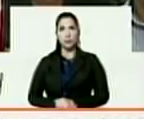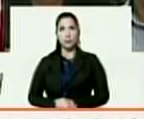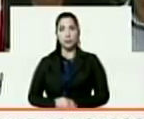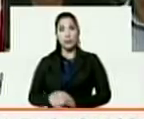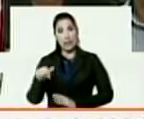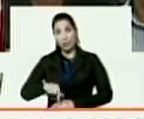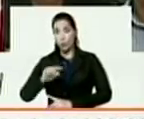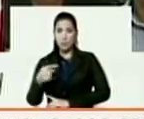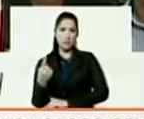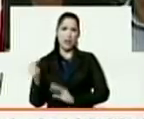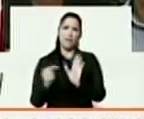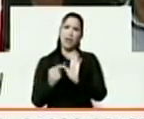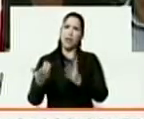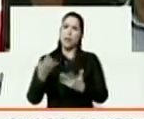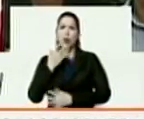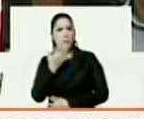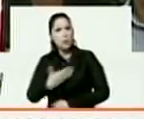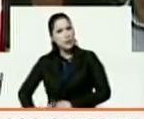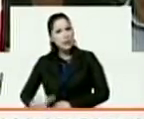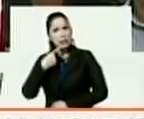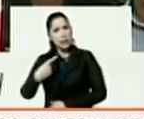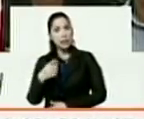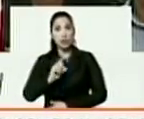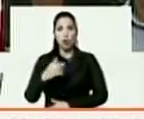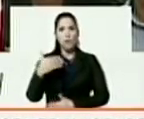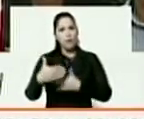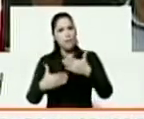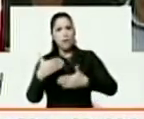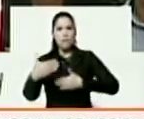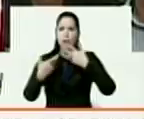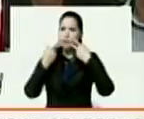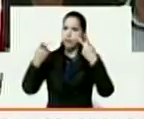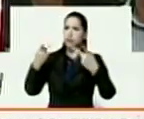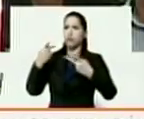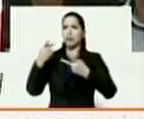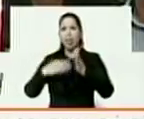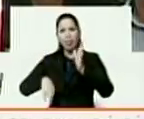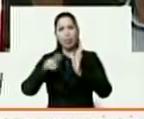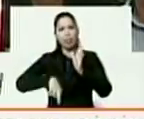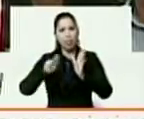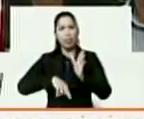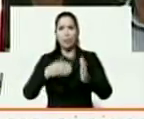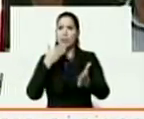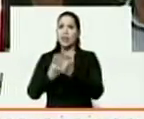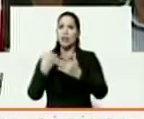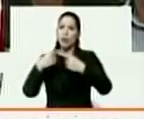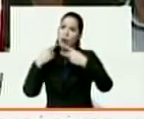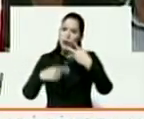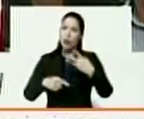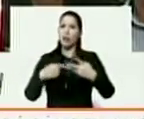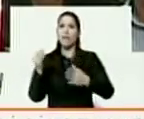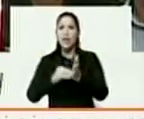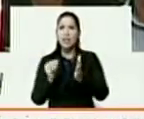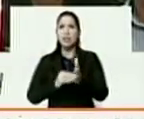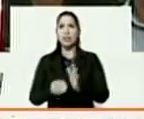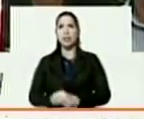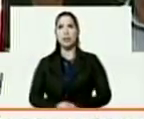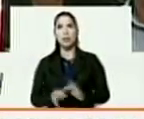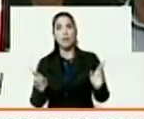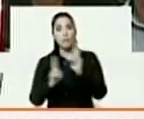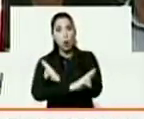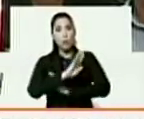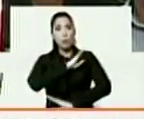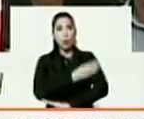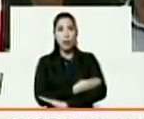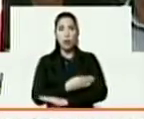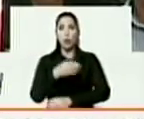no es la primera vez que el presidente lo dice no ha venido pidiendo en otras ocasiones una reforma del poder